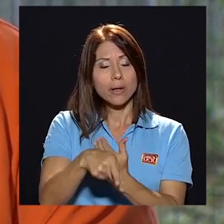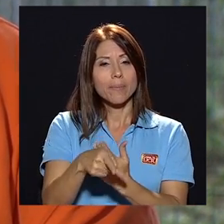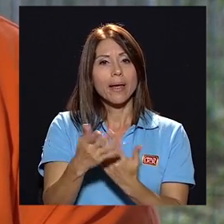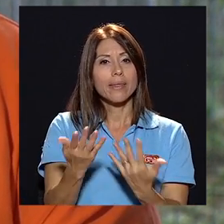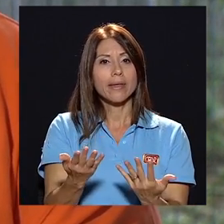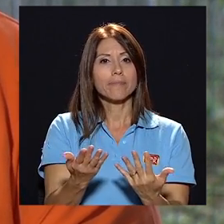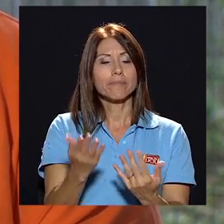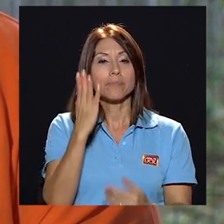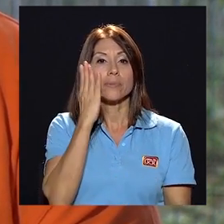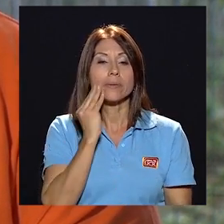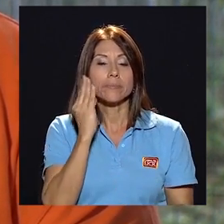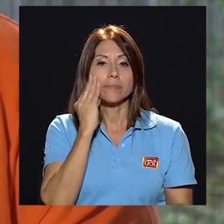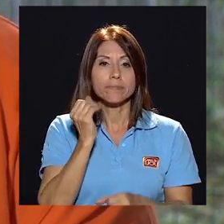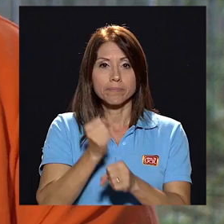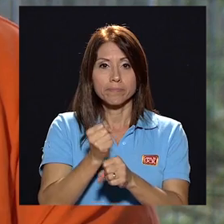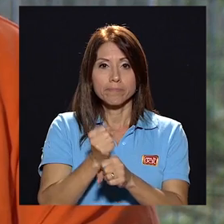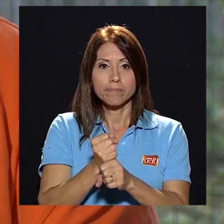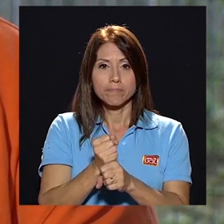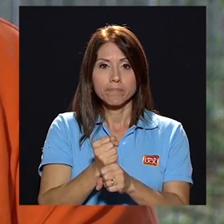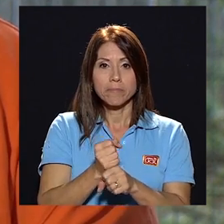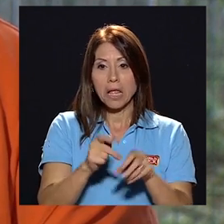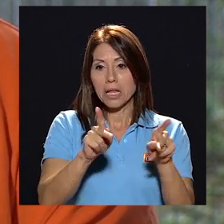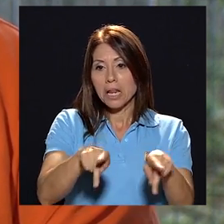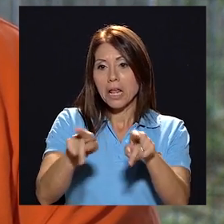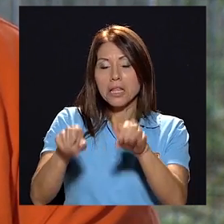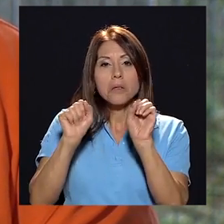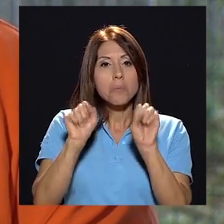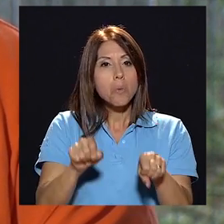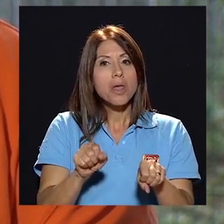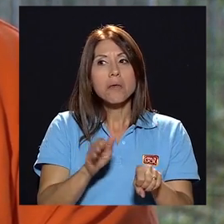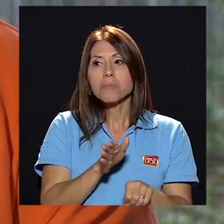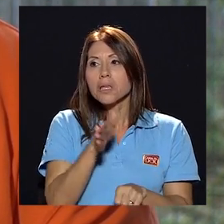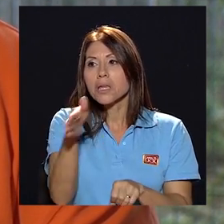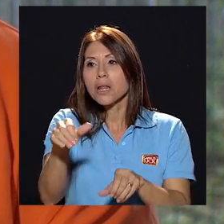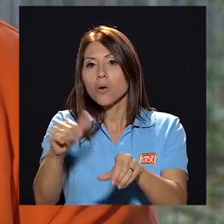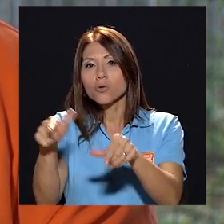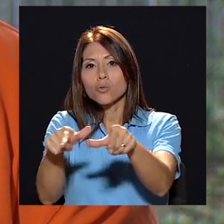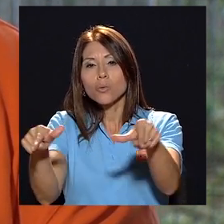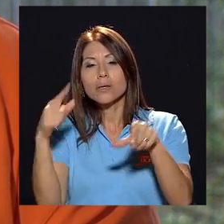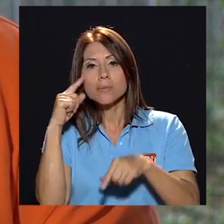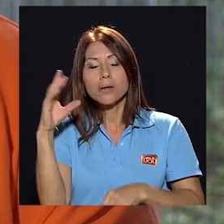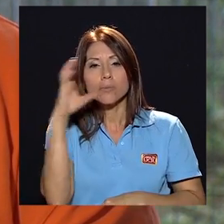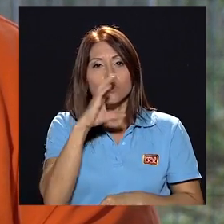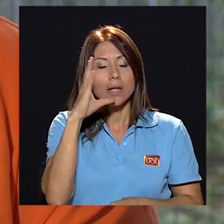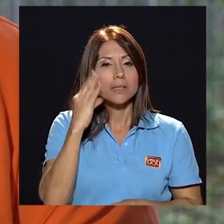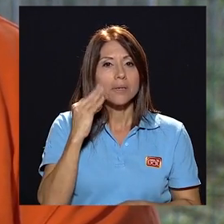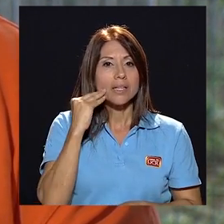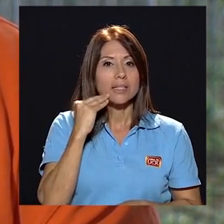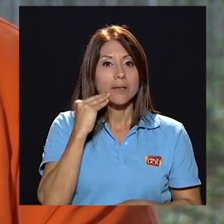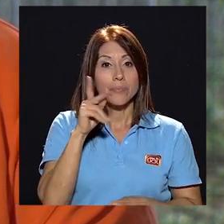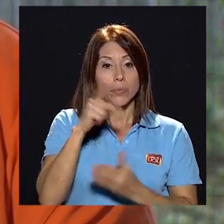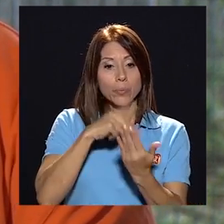experiencia laboral la gente puede ir a otros lados a buscar experiencia un programa de intercambio